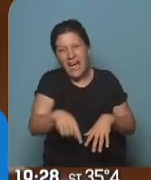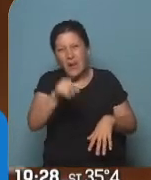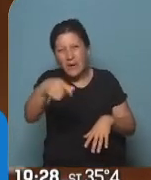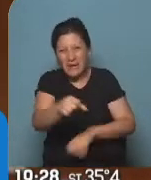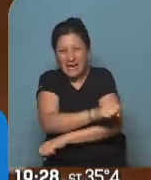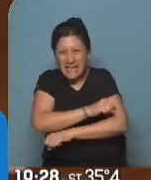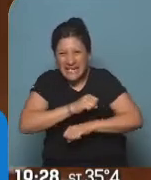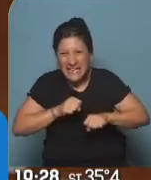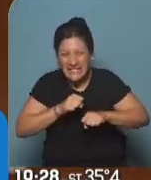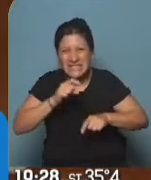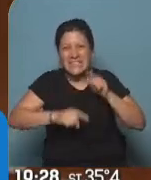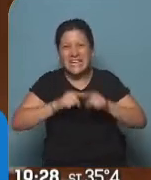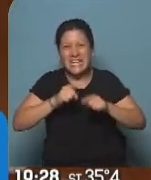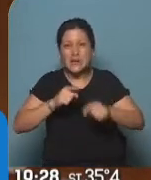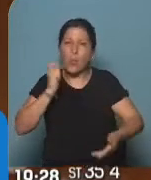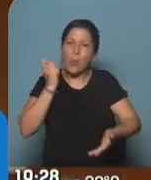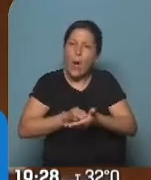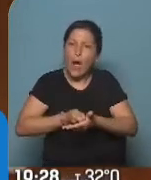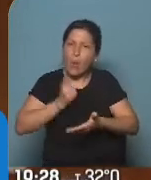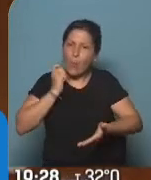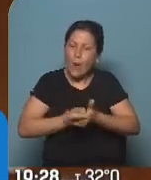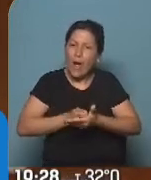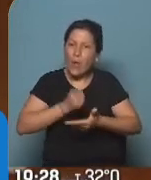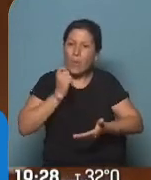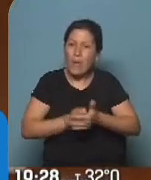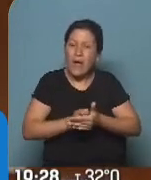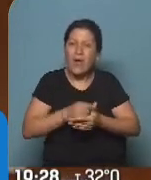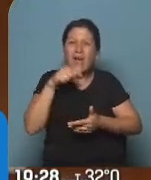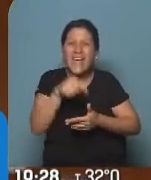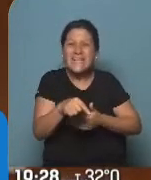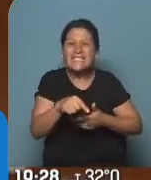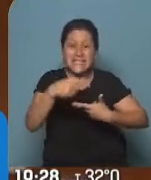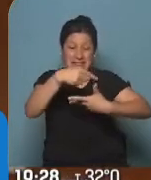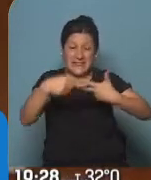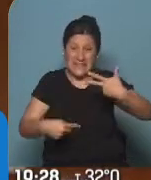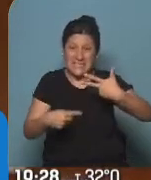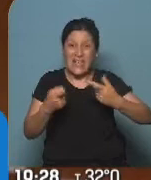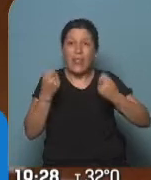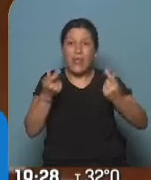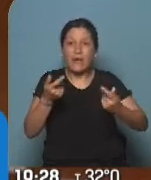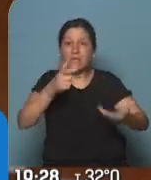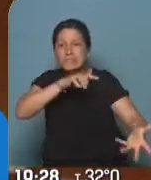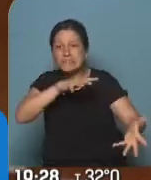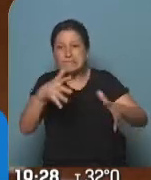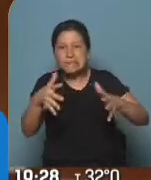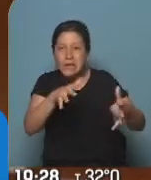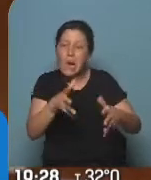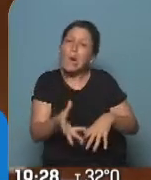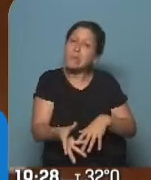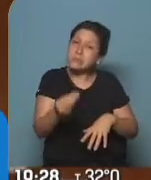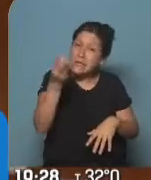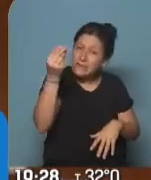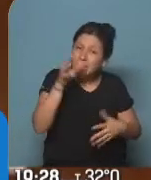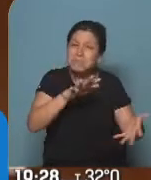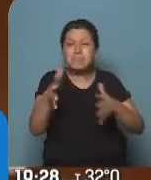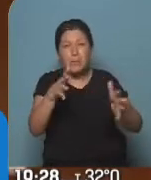de pagos que marcó todo el año pasado, eso le genera volatilidad a esas variables. Esa volatilidad a veces es buena cuando va para abajo,